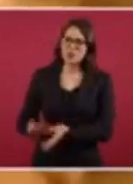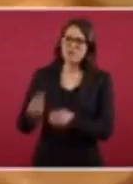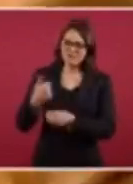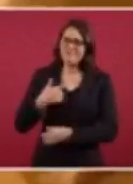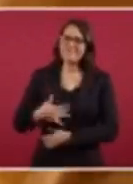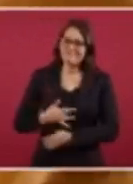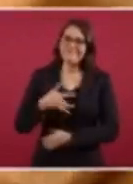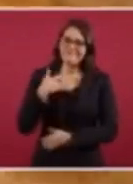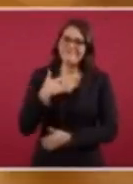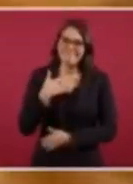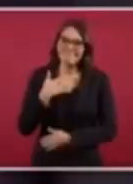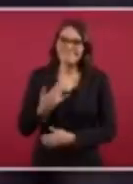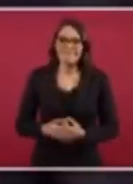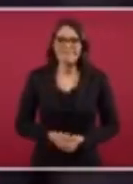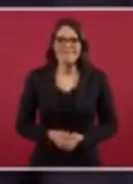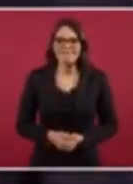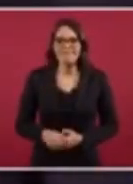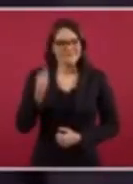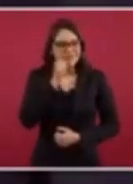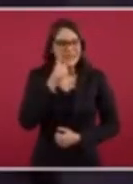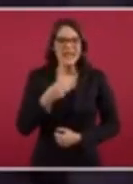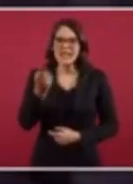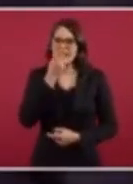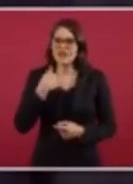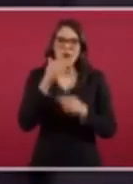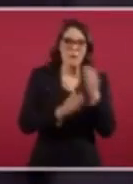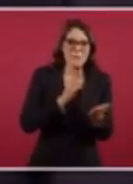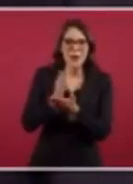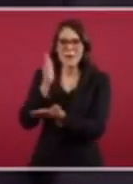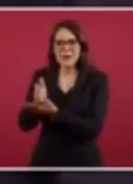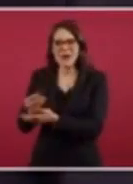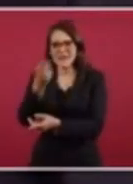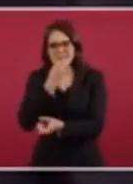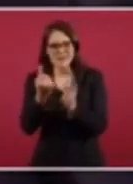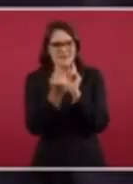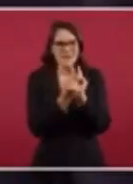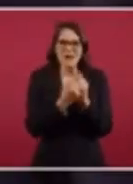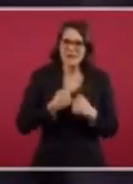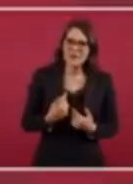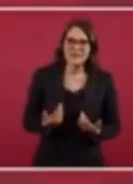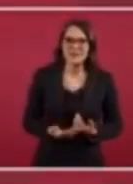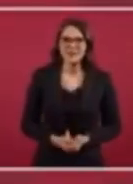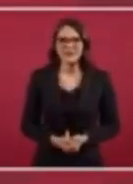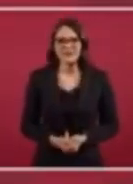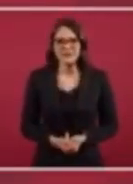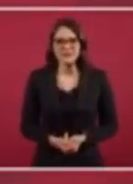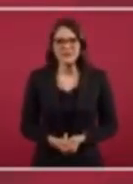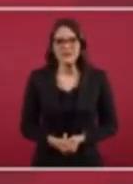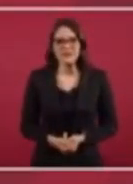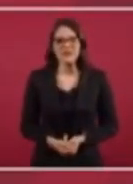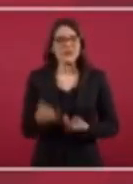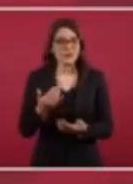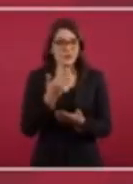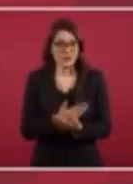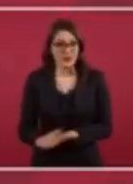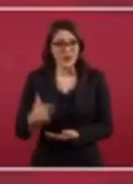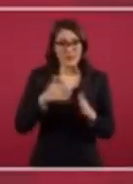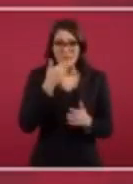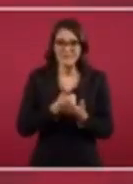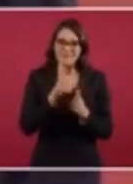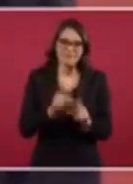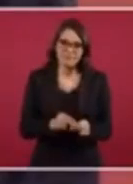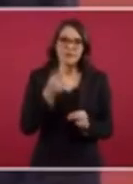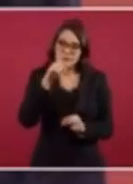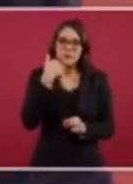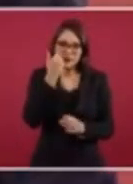apoyo del pueblo. Me lo dicen donde quiera que voy. Y me piden que no me desanime.